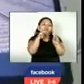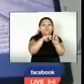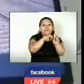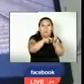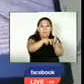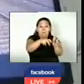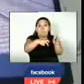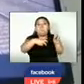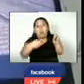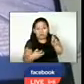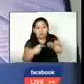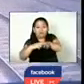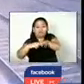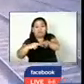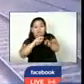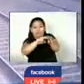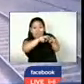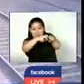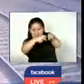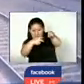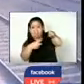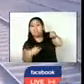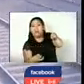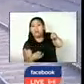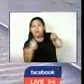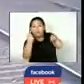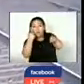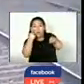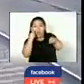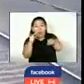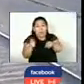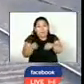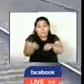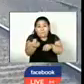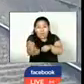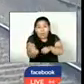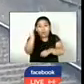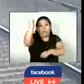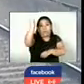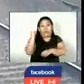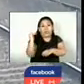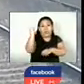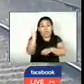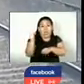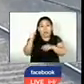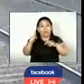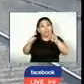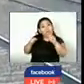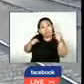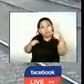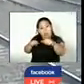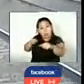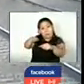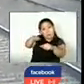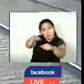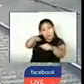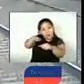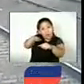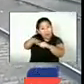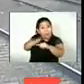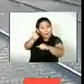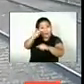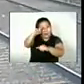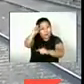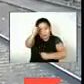cayó a las vías del tren se puede ver en las imágenes a la locomotora acercándose por detrás del pequeño de seis años pero luego aparece el